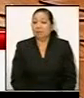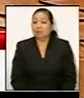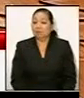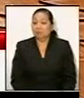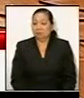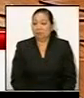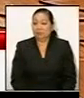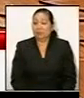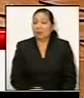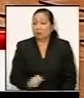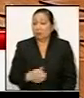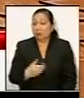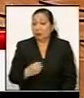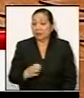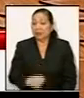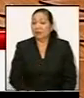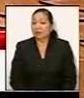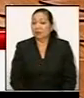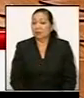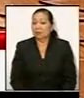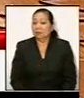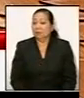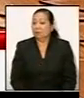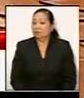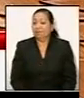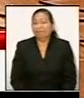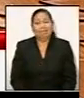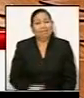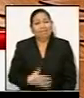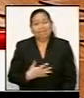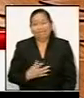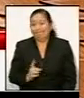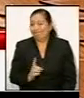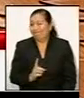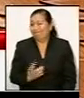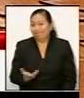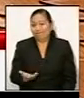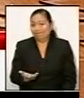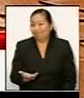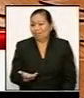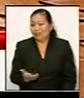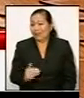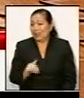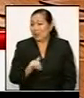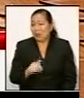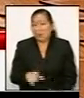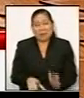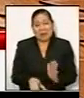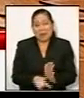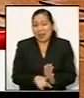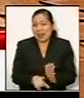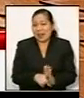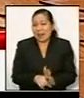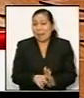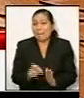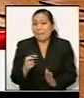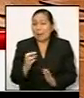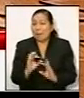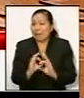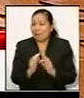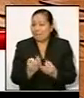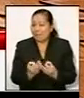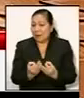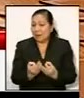protesta si puede hacerlo y no podría hacerlo llegamos a la misma ley dice que los padres de familia